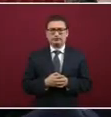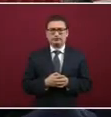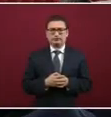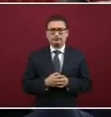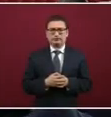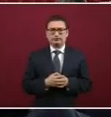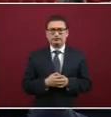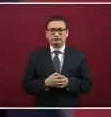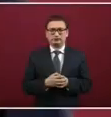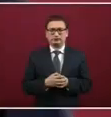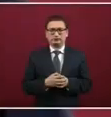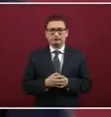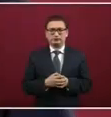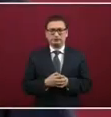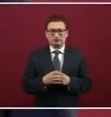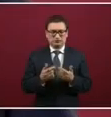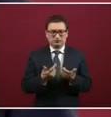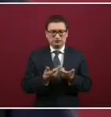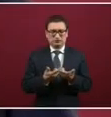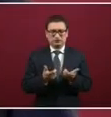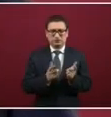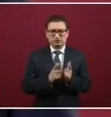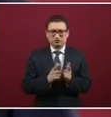terrible el que se ocasionó,